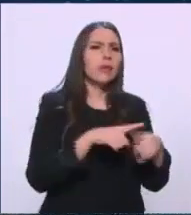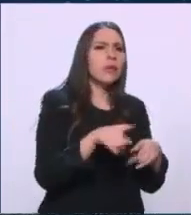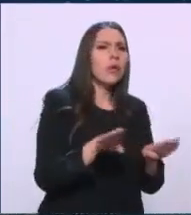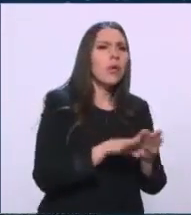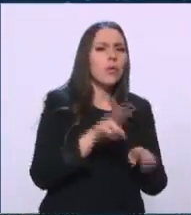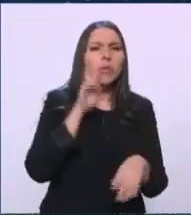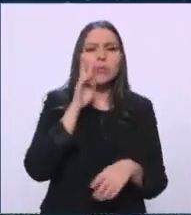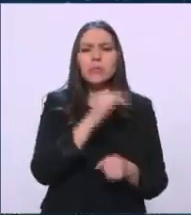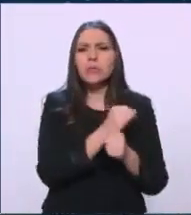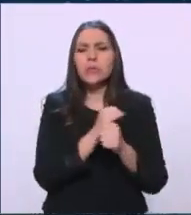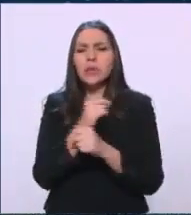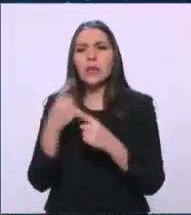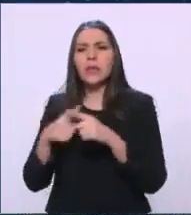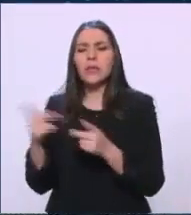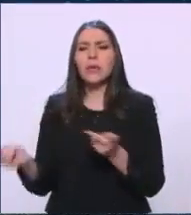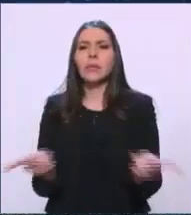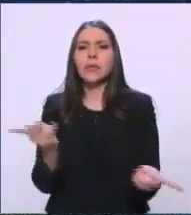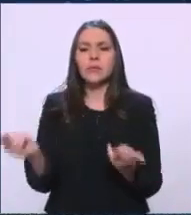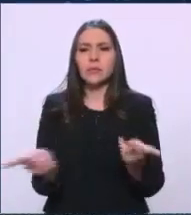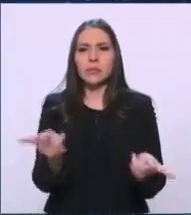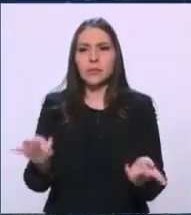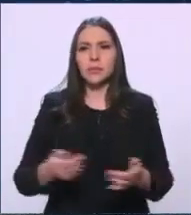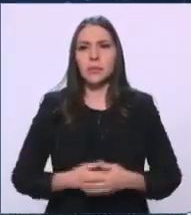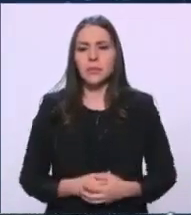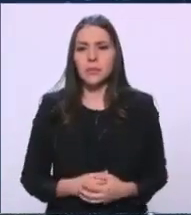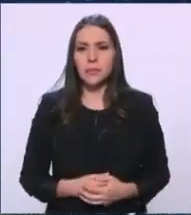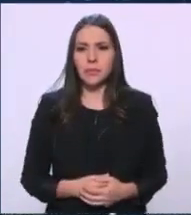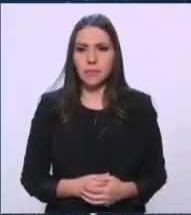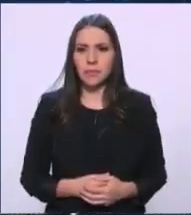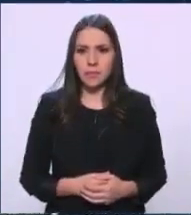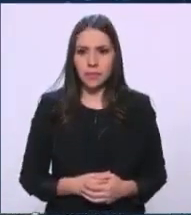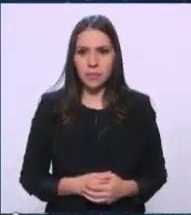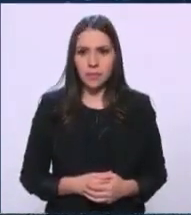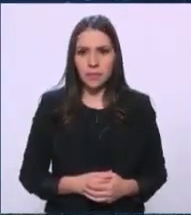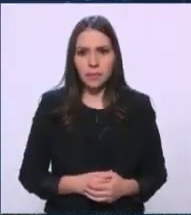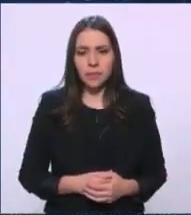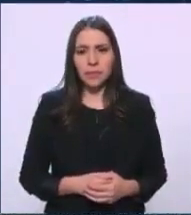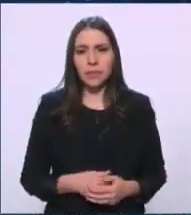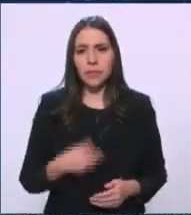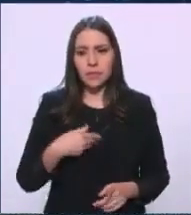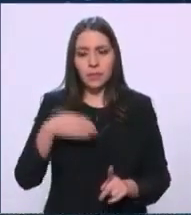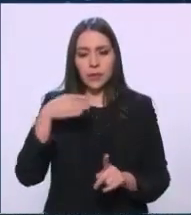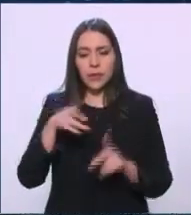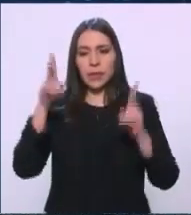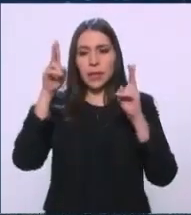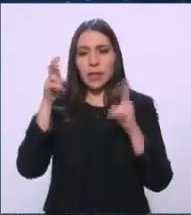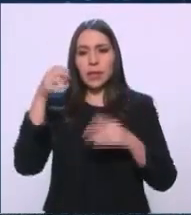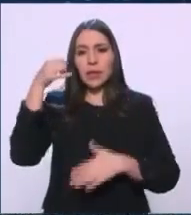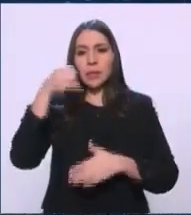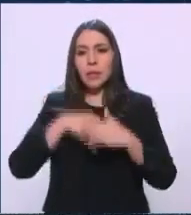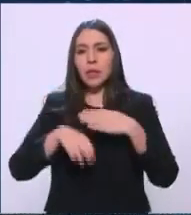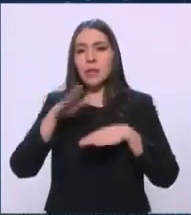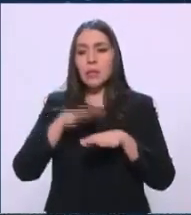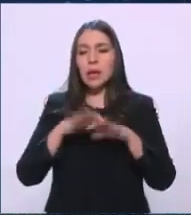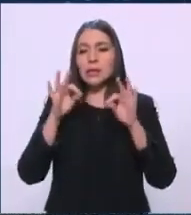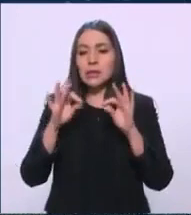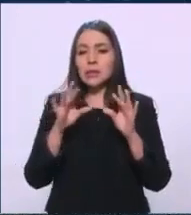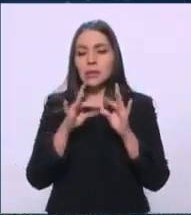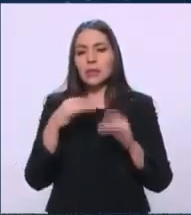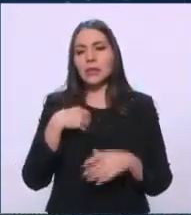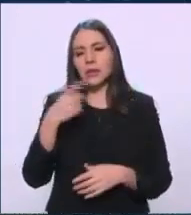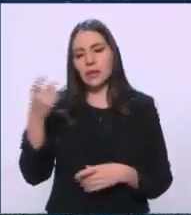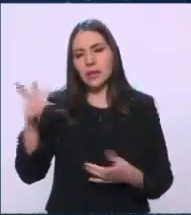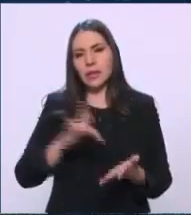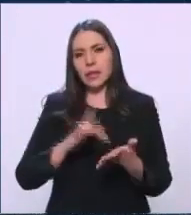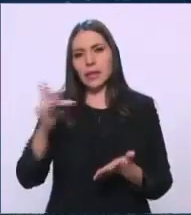distintas encuestas? Sí, yo no me quería meter en temas metodológicos, pero les agradezco la excusa. No, bueno, es que